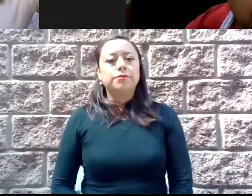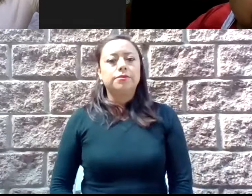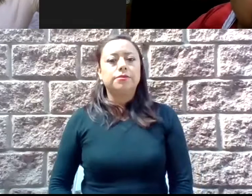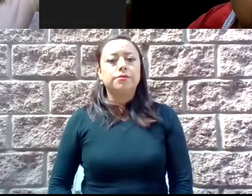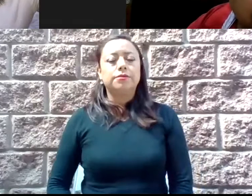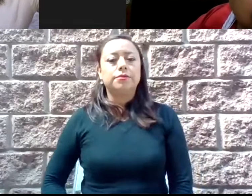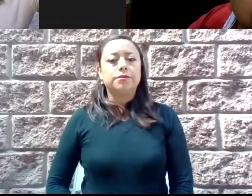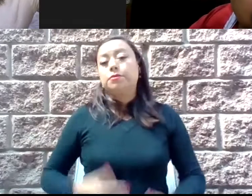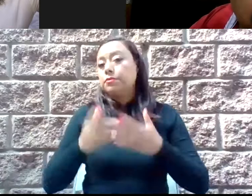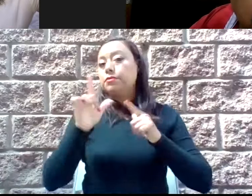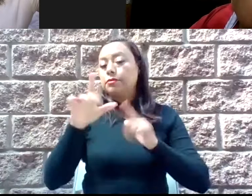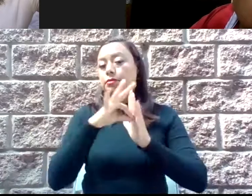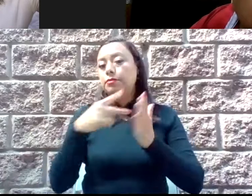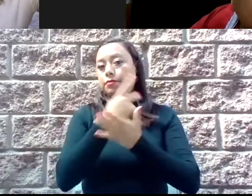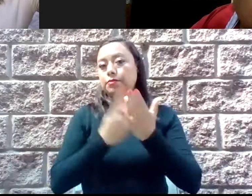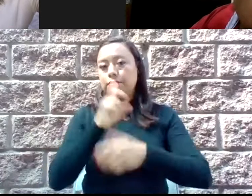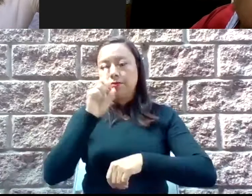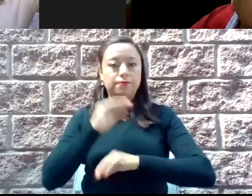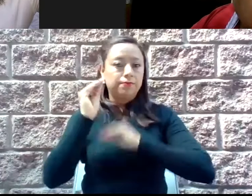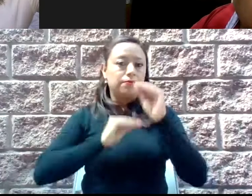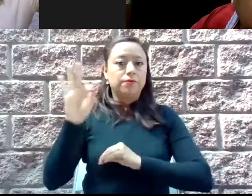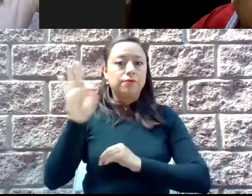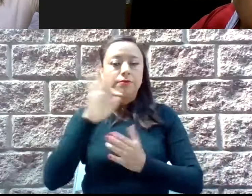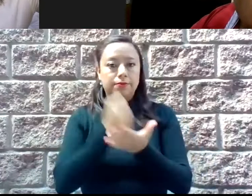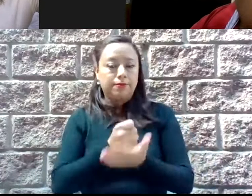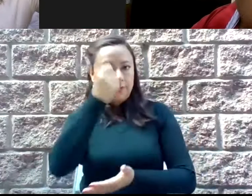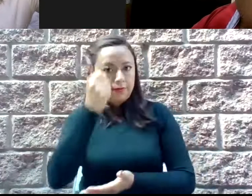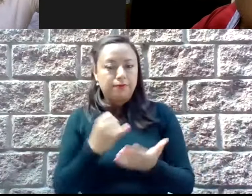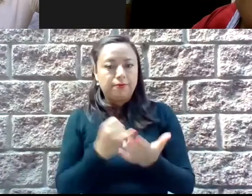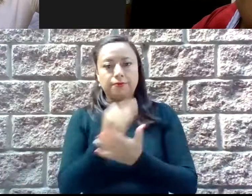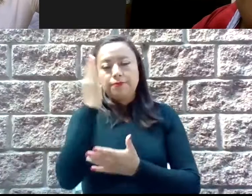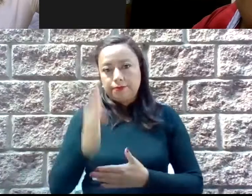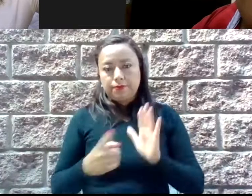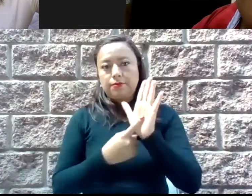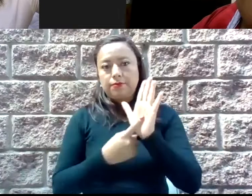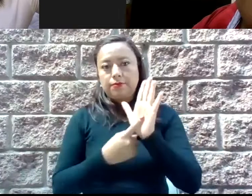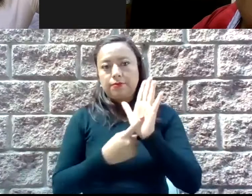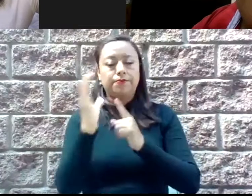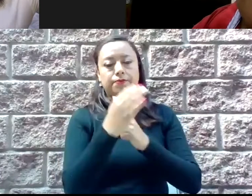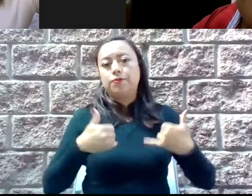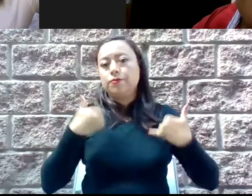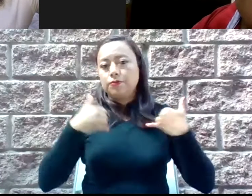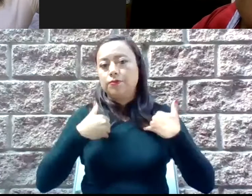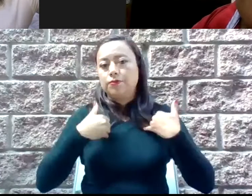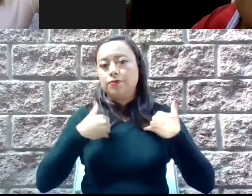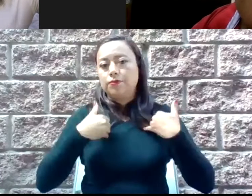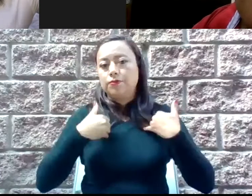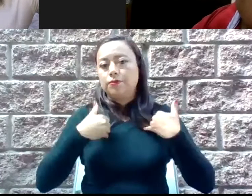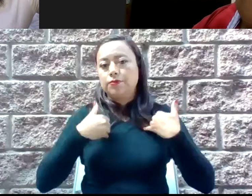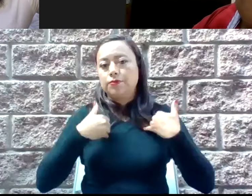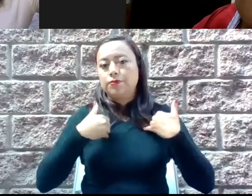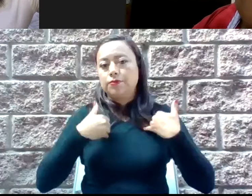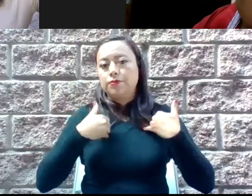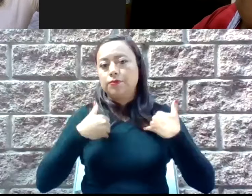El siguiente punto del orden del día es la discusión y, en su caso, aprobación del dictamen que presenta la Comisión de Juventud, por el cual se otorga la medalla al mérito